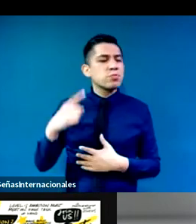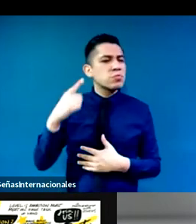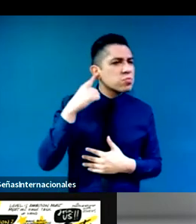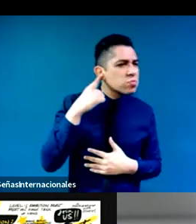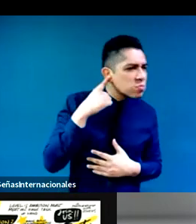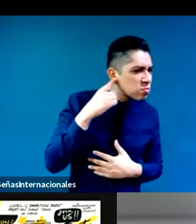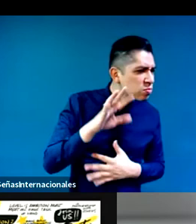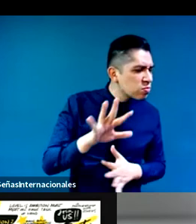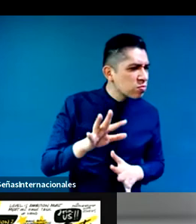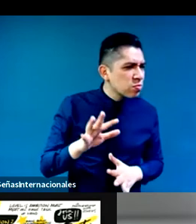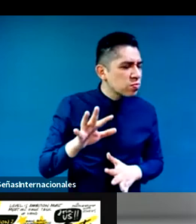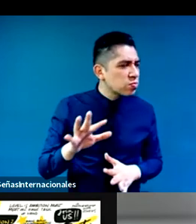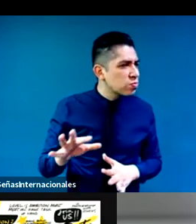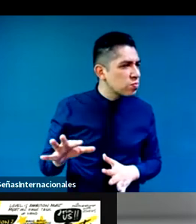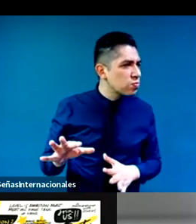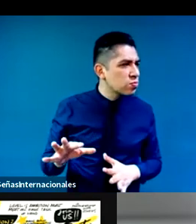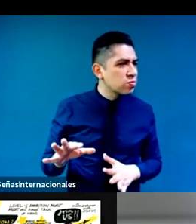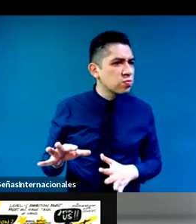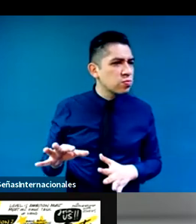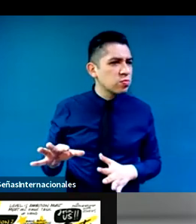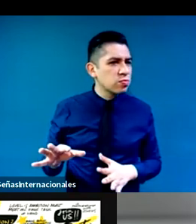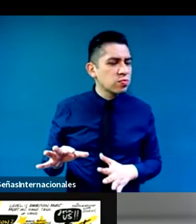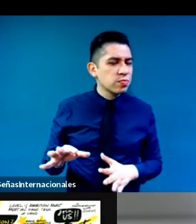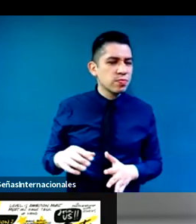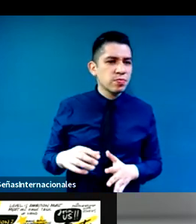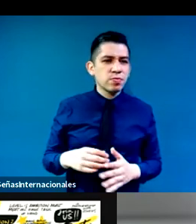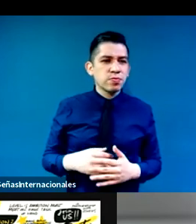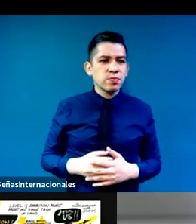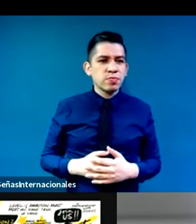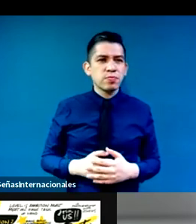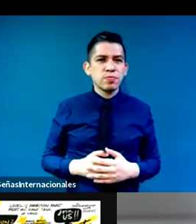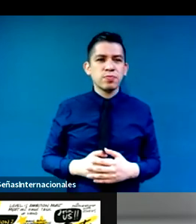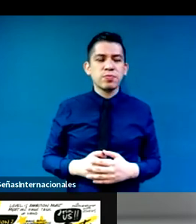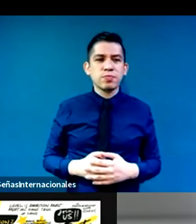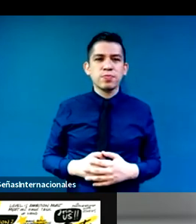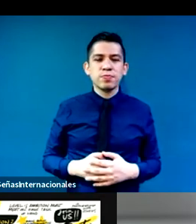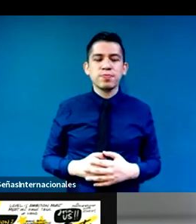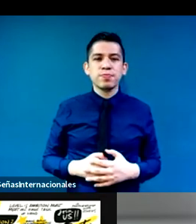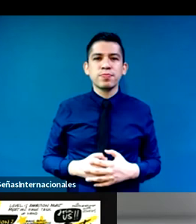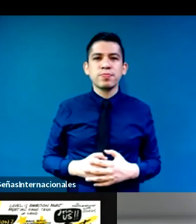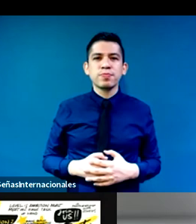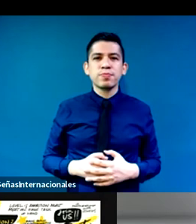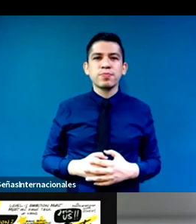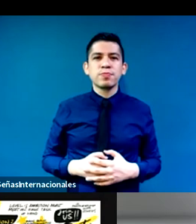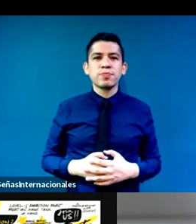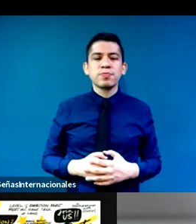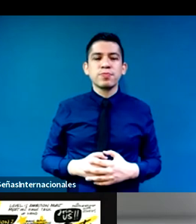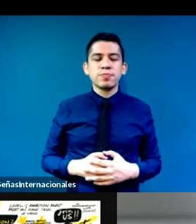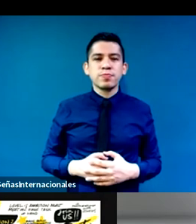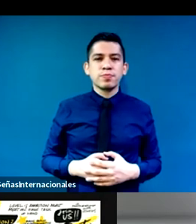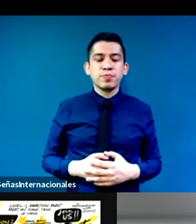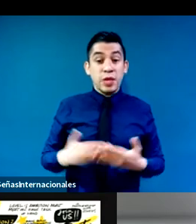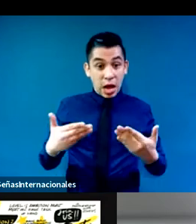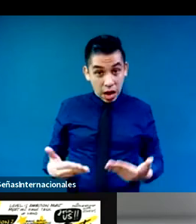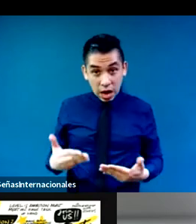veces más vulnerables a la crisis del COVID que a los hombres. Las limitaciones a la justicia económica y a los